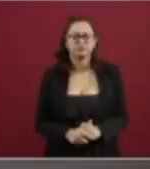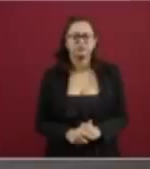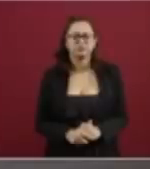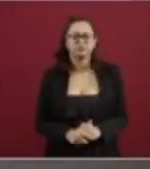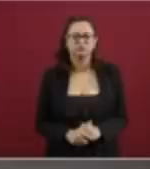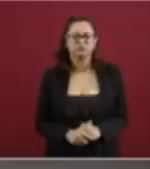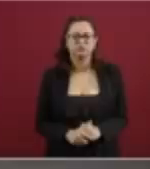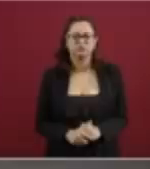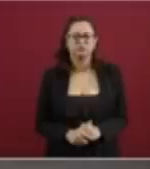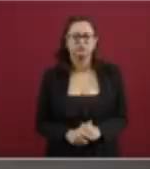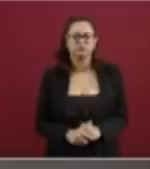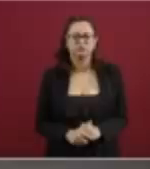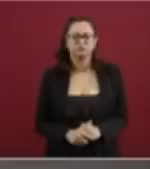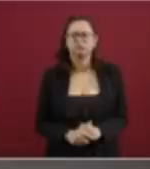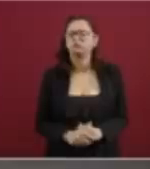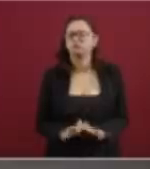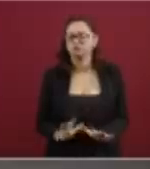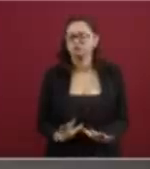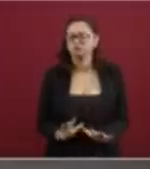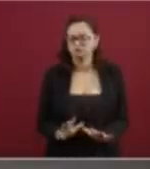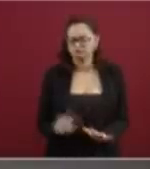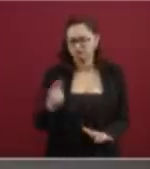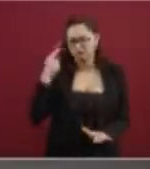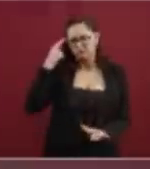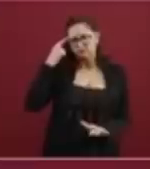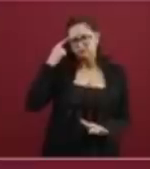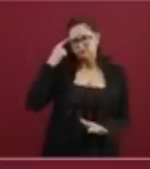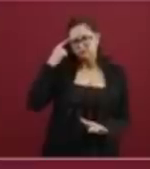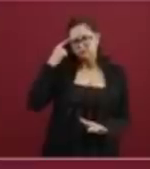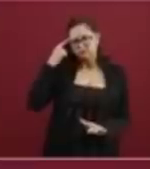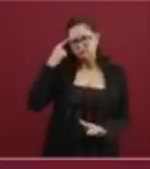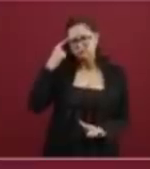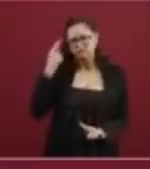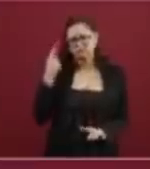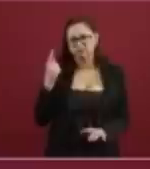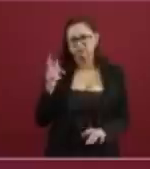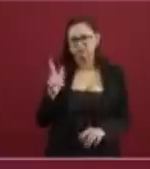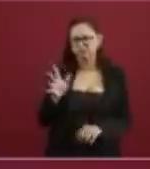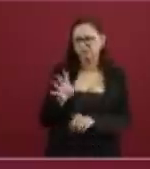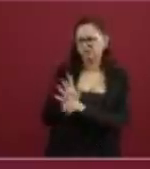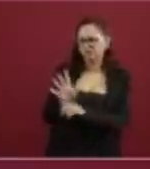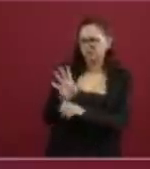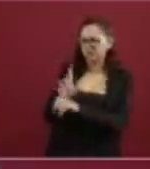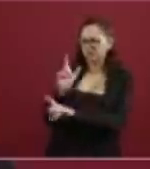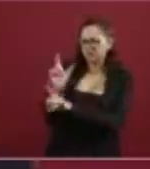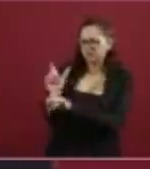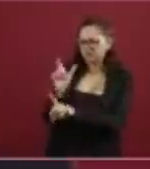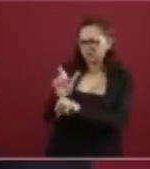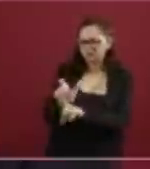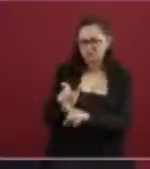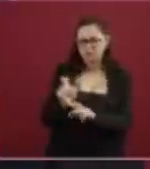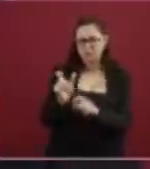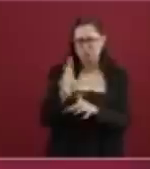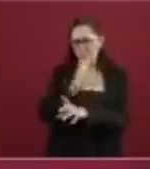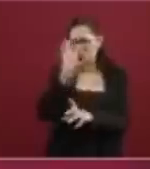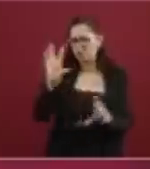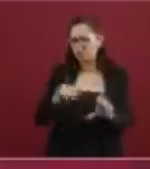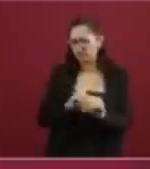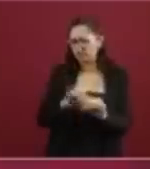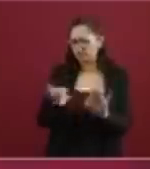Yo les informo exactamente en qué consiste lo de la guardia. No